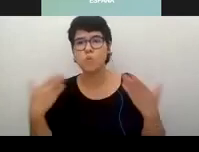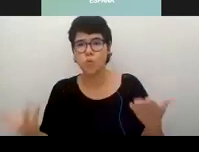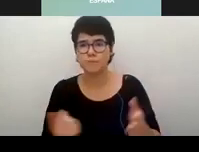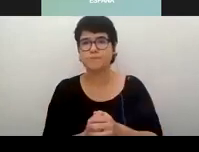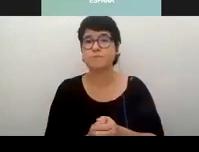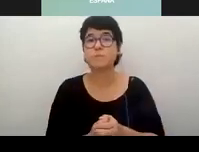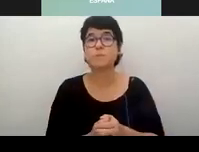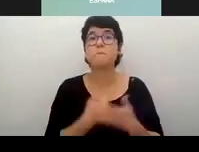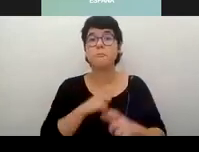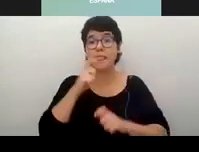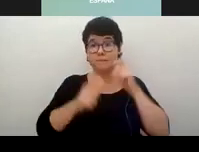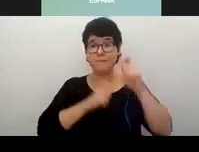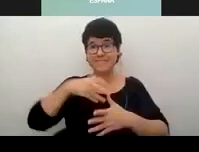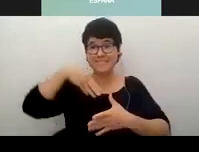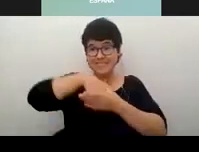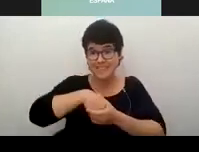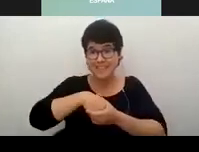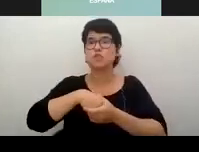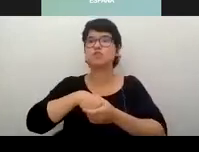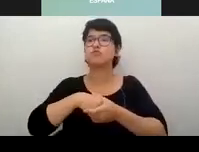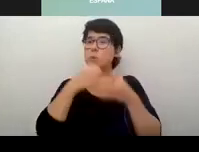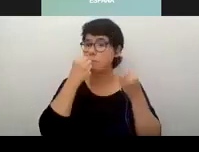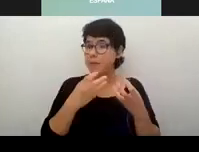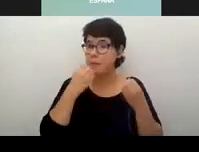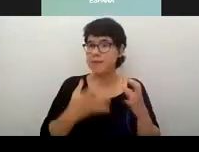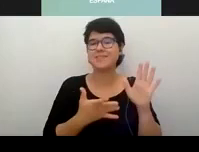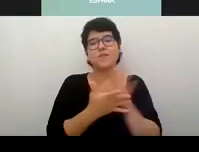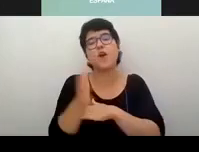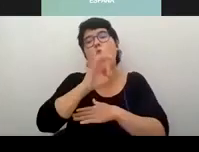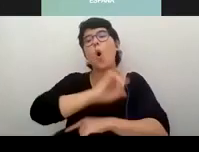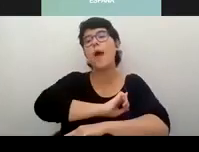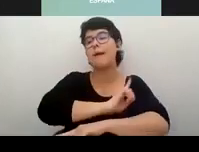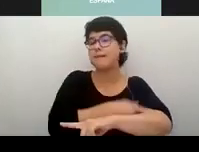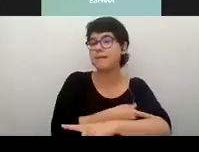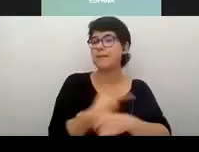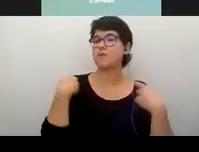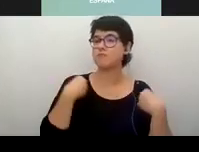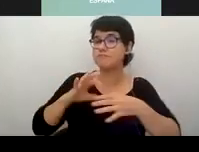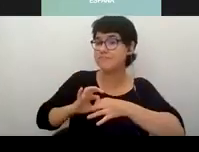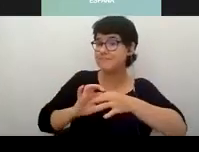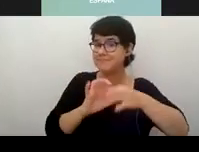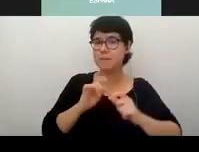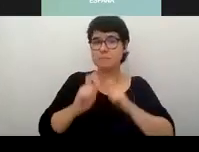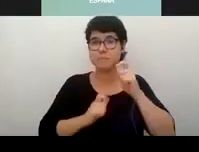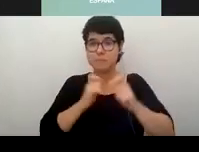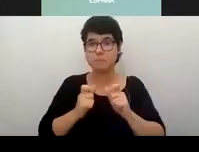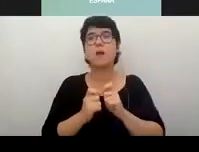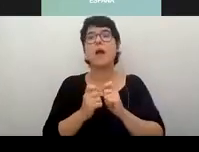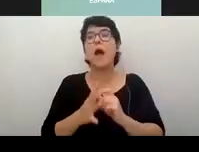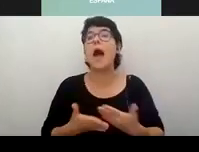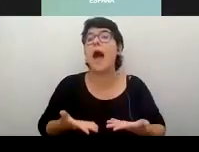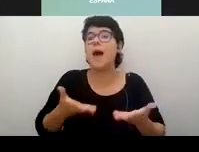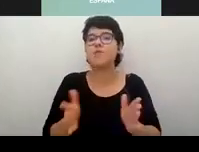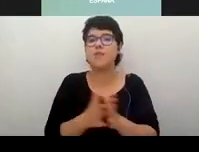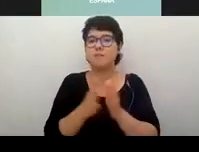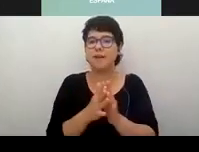adecuada o el ejercicio físico que comporte una microbiota adecuada va a aumentar las especies bacterianas antiinflamatorias